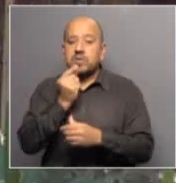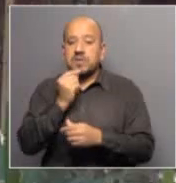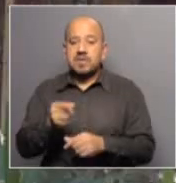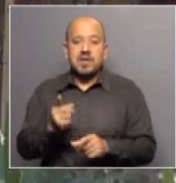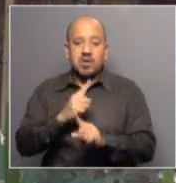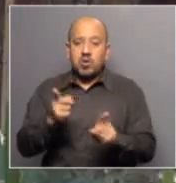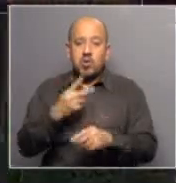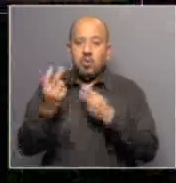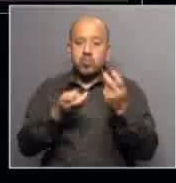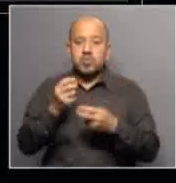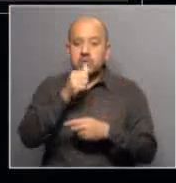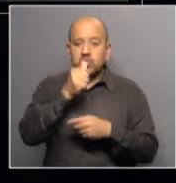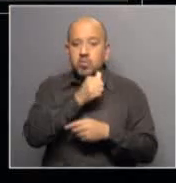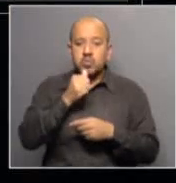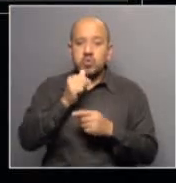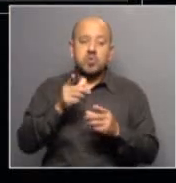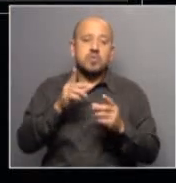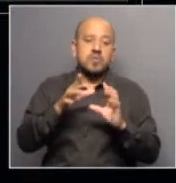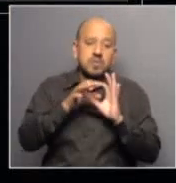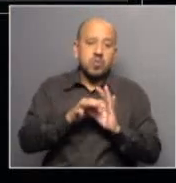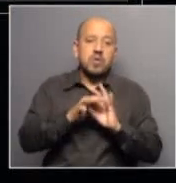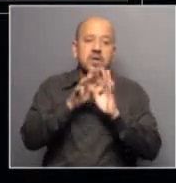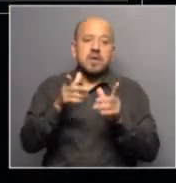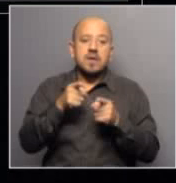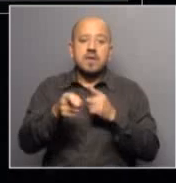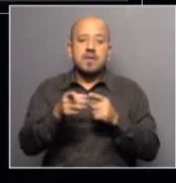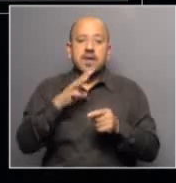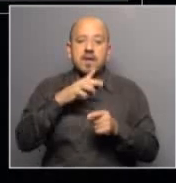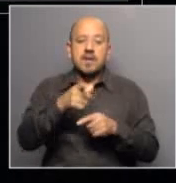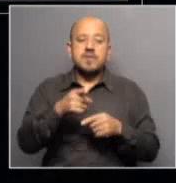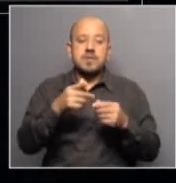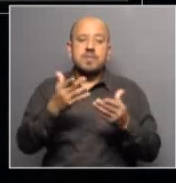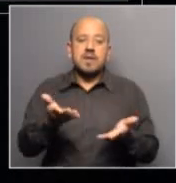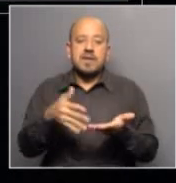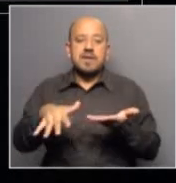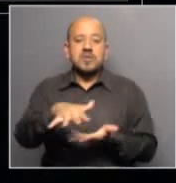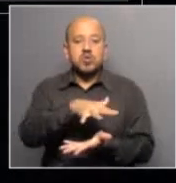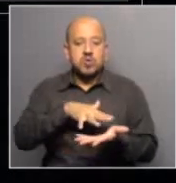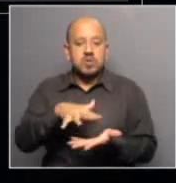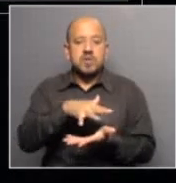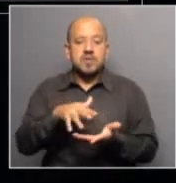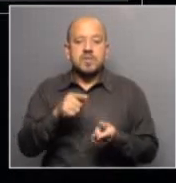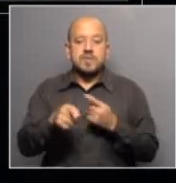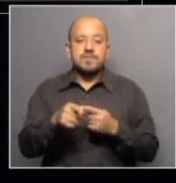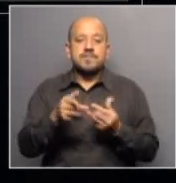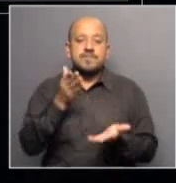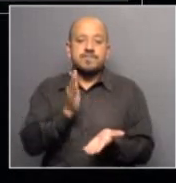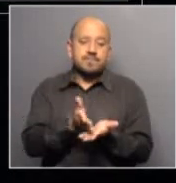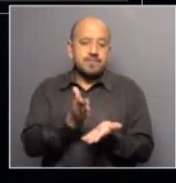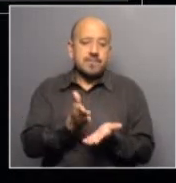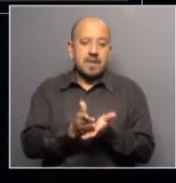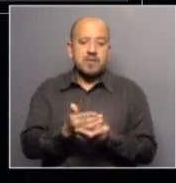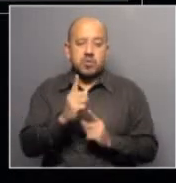vez de buscar salidas que sean democráticas, que se incluyan a la comunidad, que velen por los derechos de